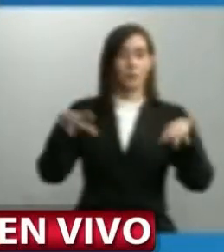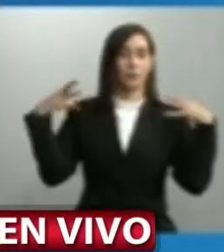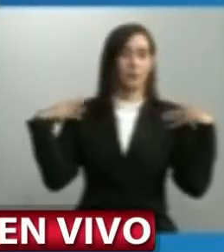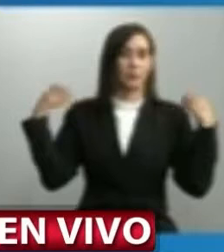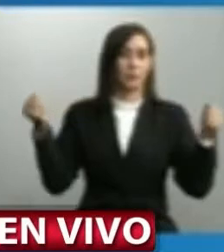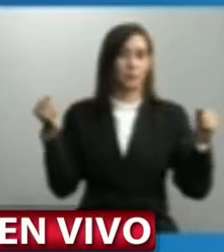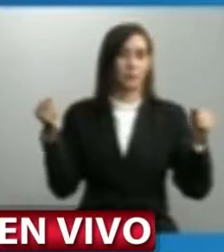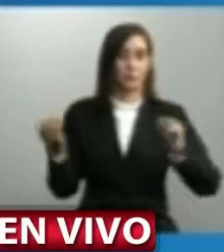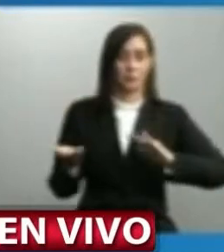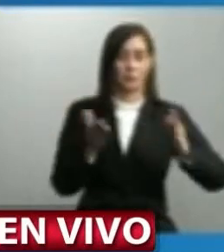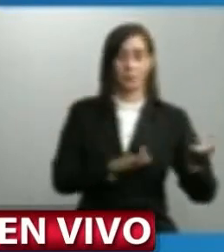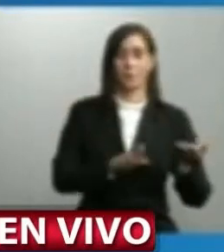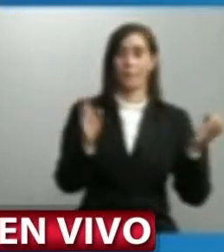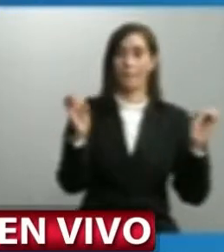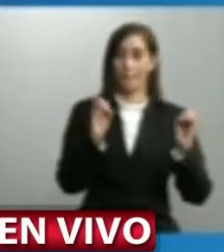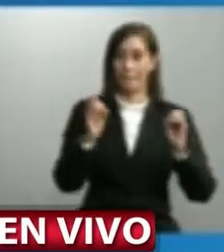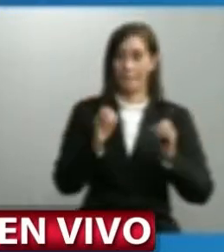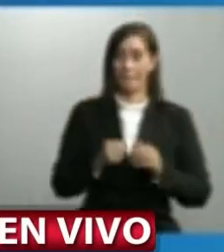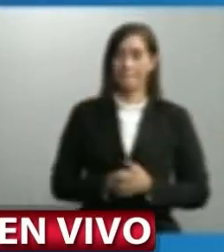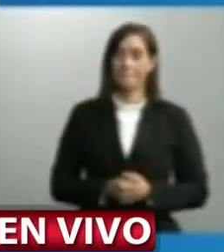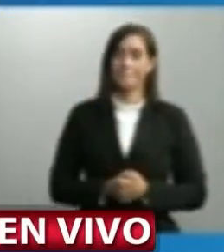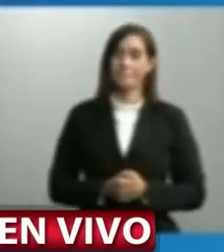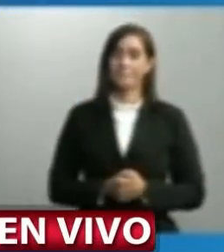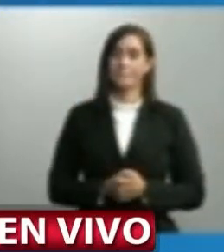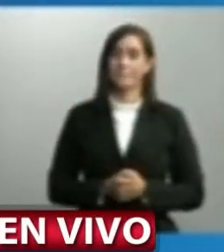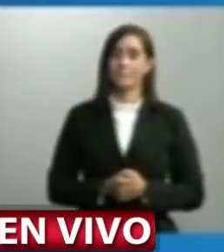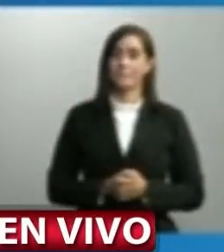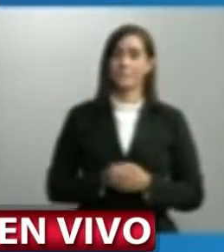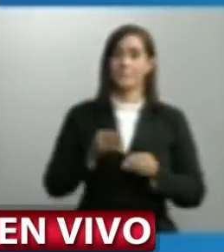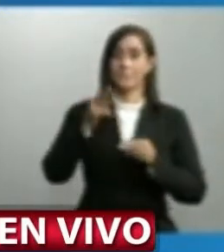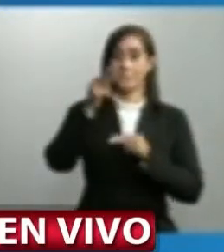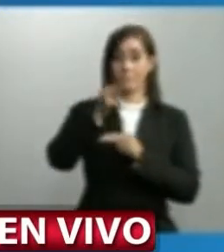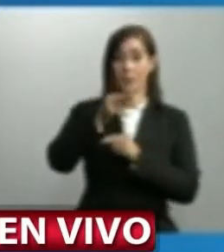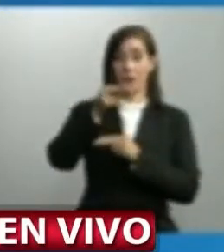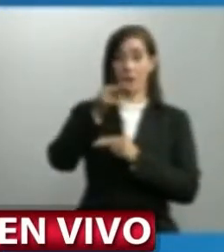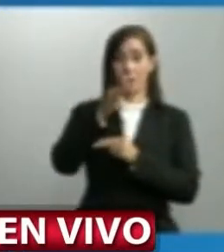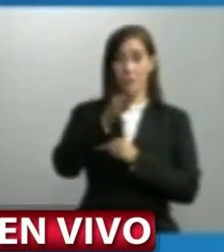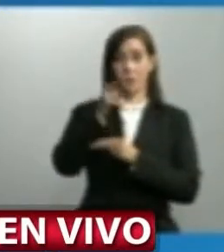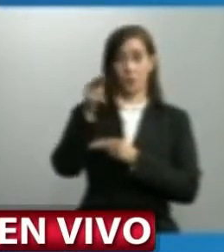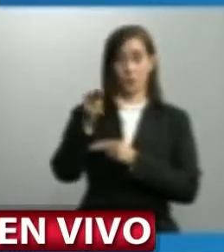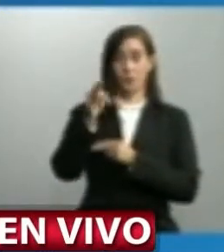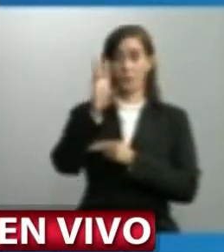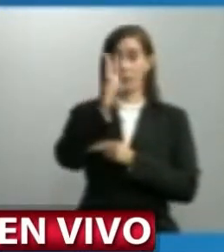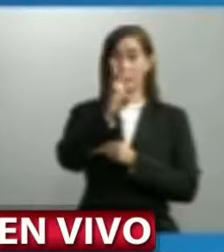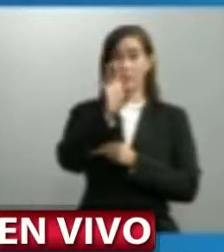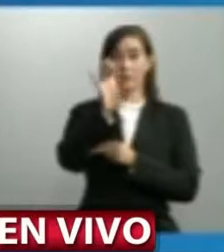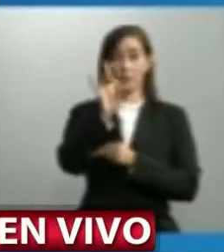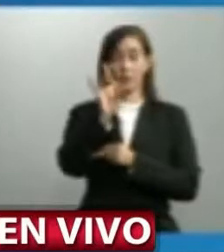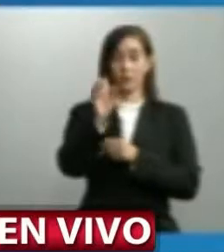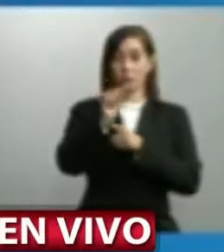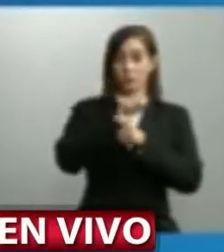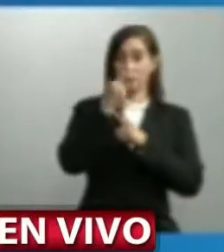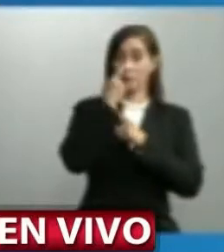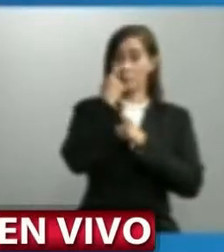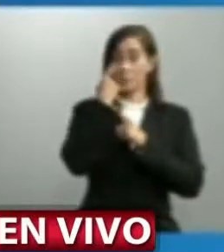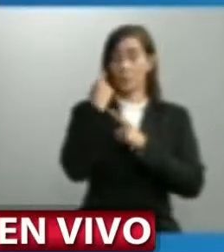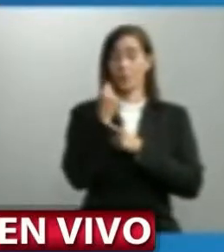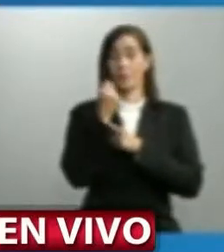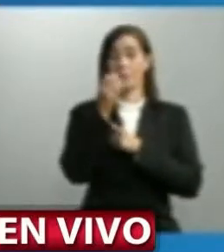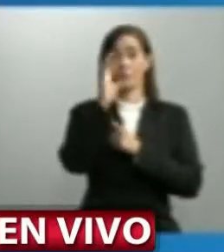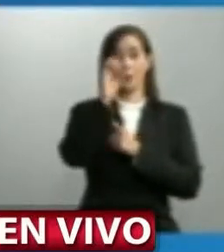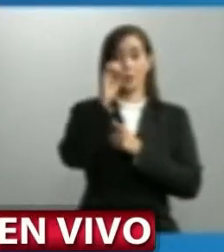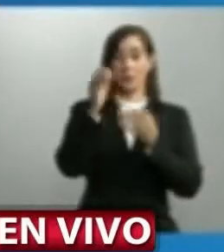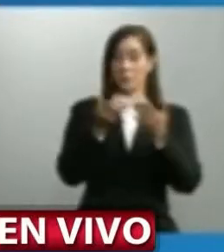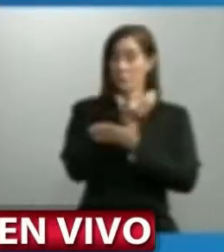recuperados, 0 fallecimiento. Bauruco, 68 pruebas procesadas, 0